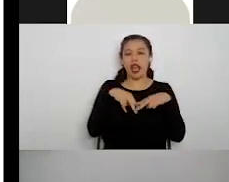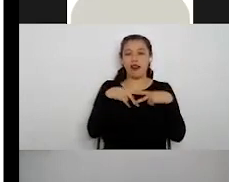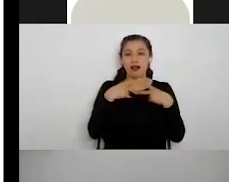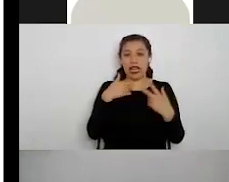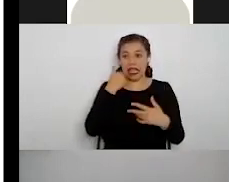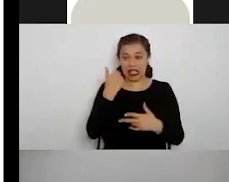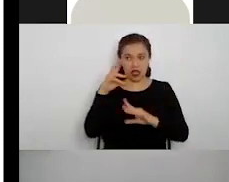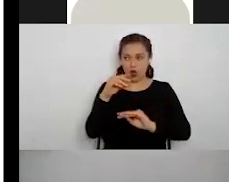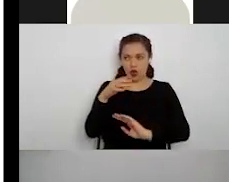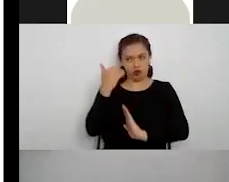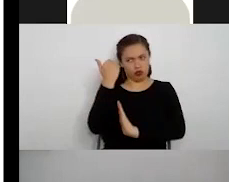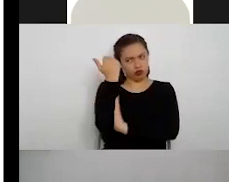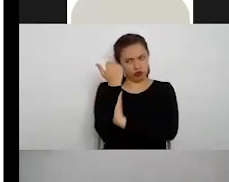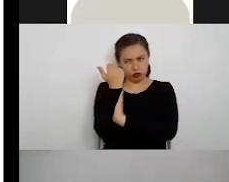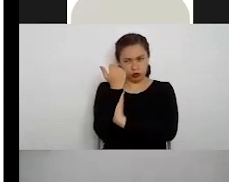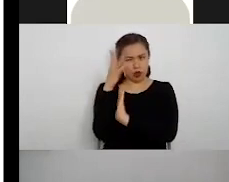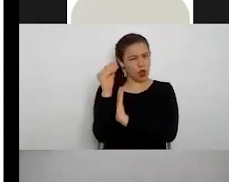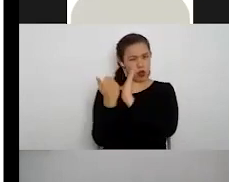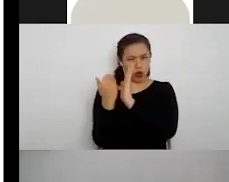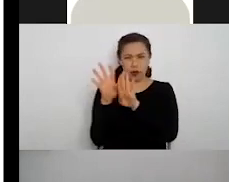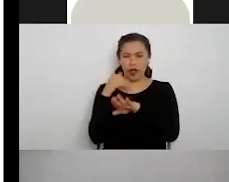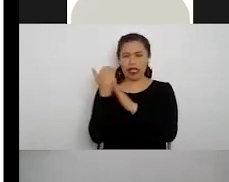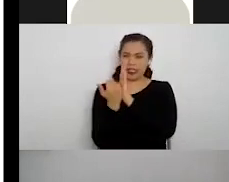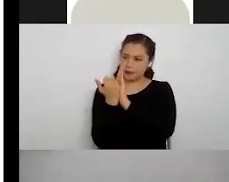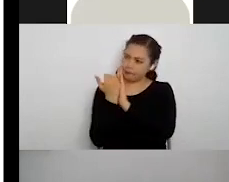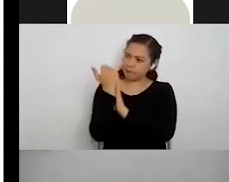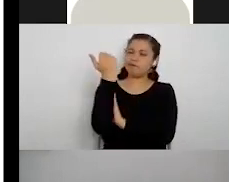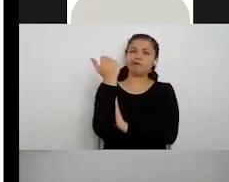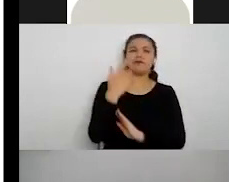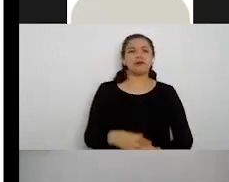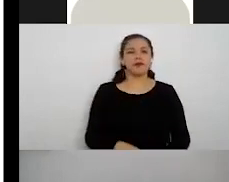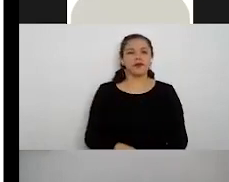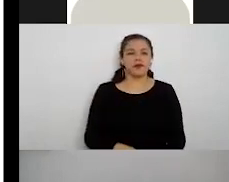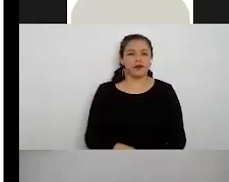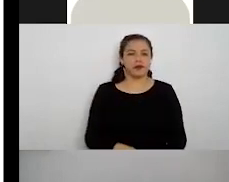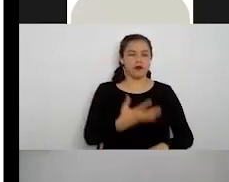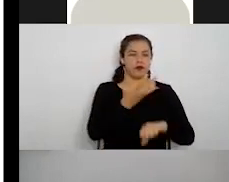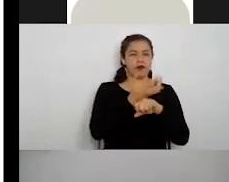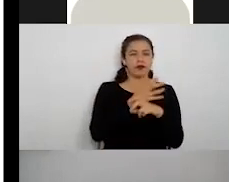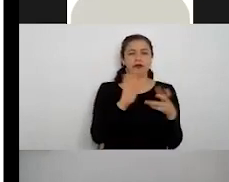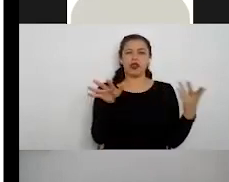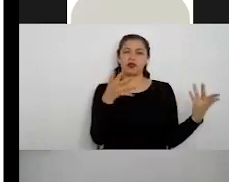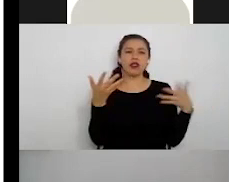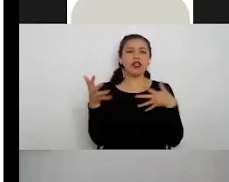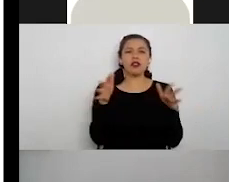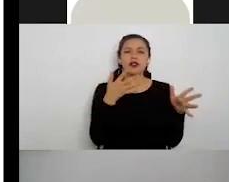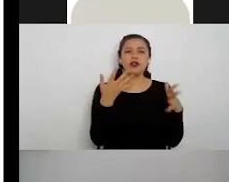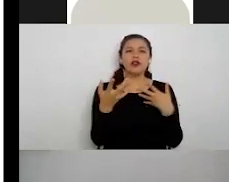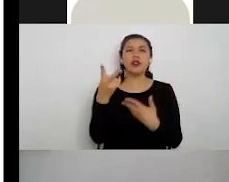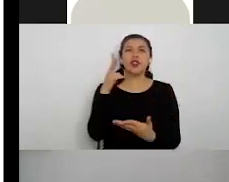eso esto viene a colación porque Estados Unidos, por ahí de los años